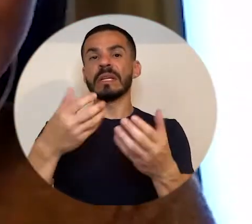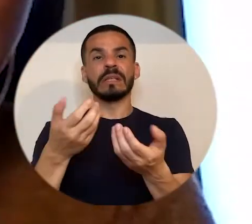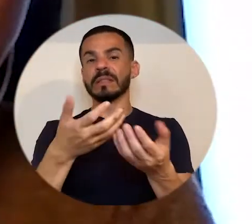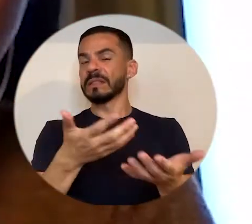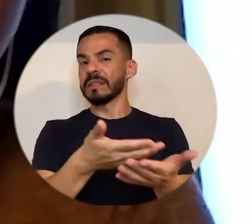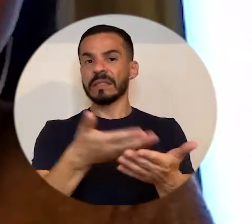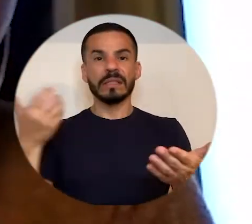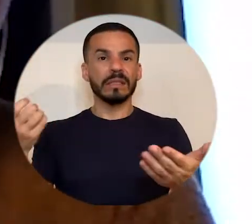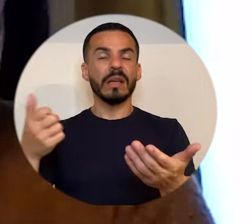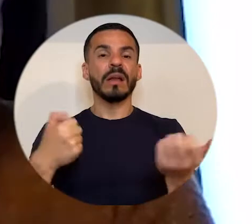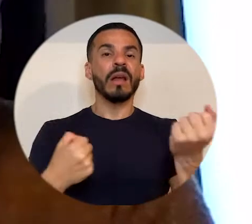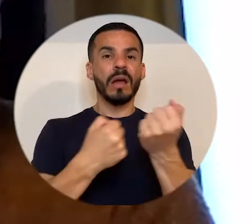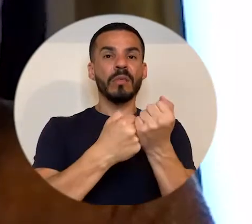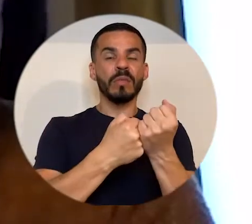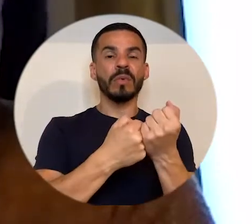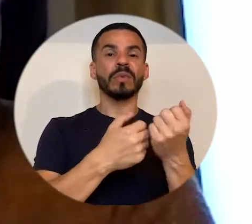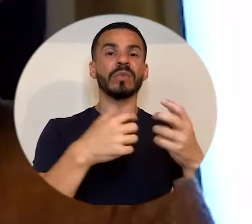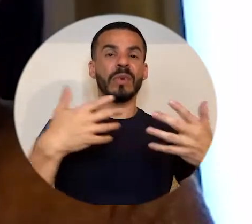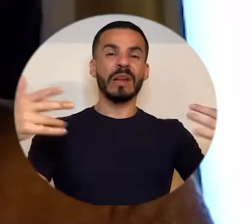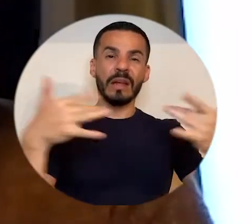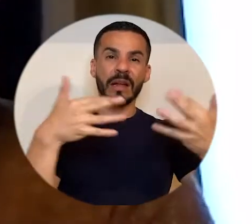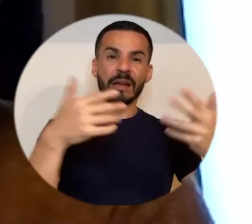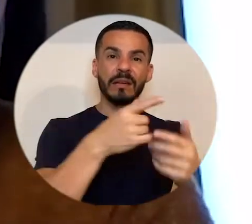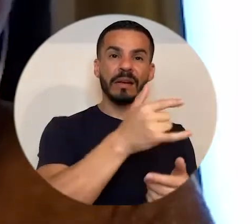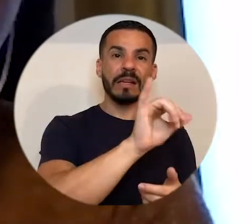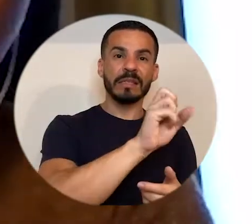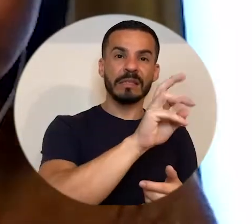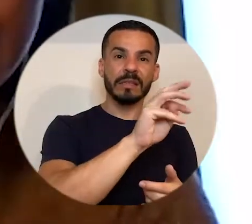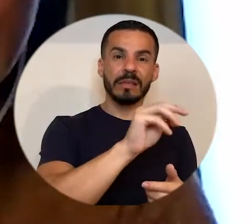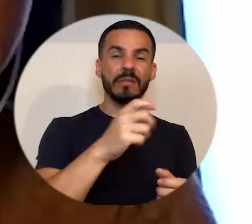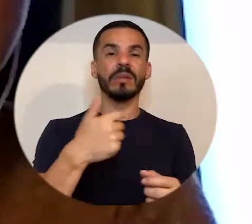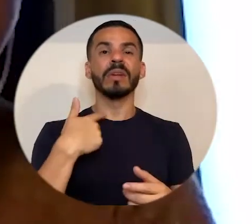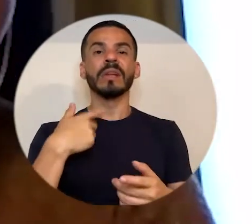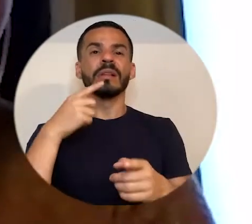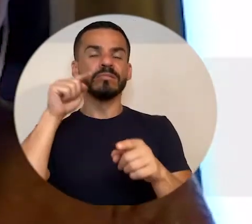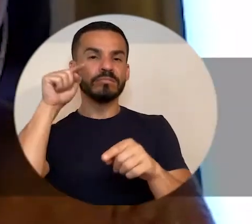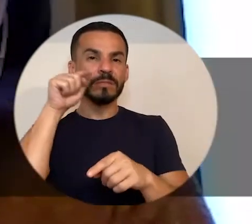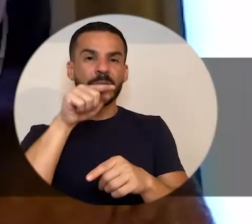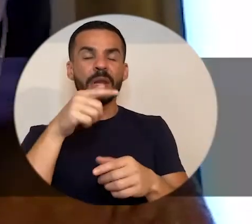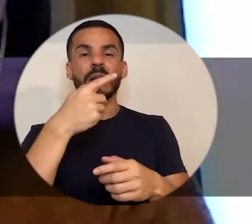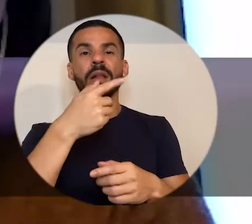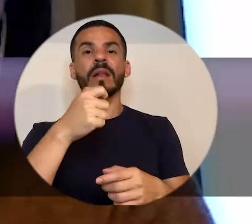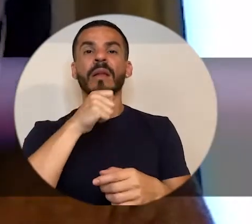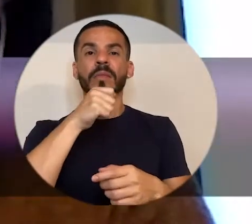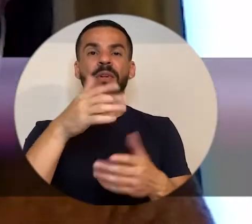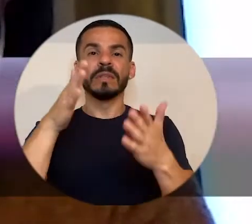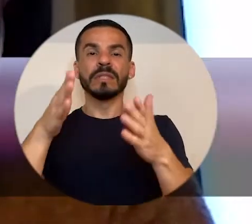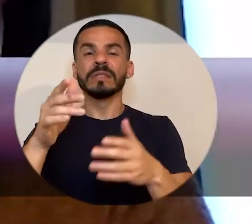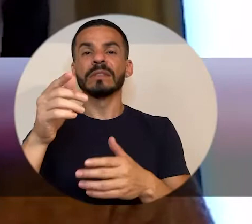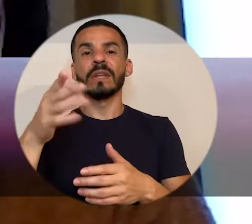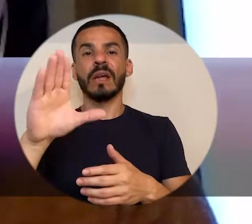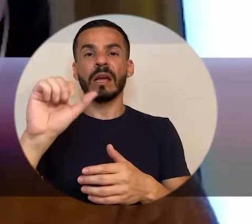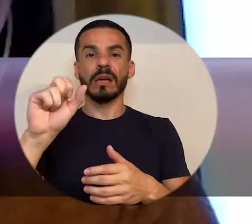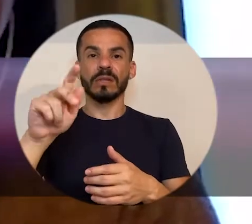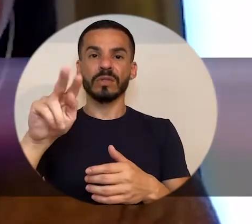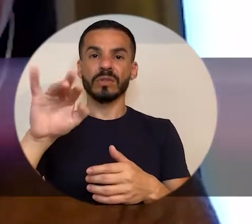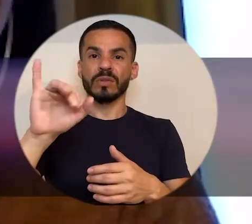el retirar el apoyo a la guerra en Yemen, como el condenar el asesinato del periodista